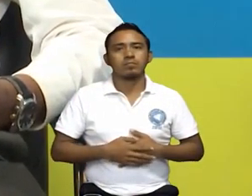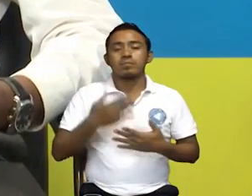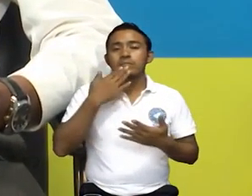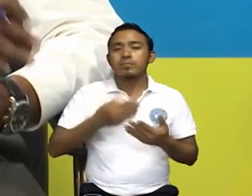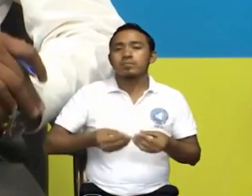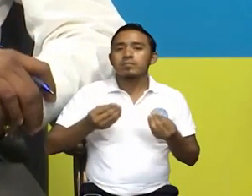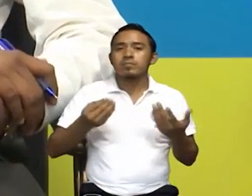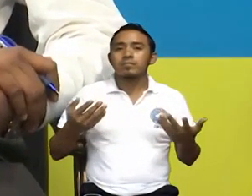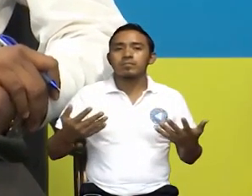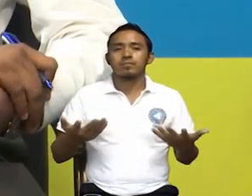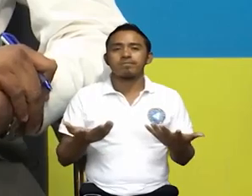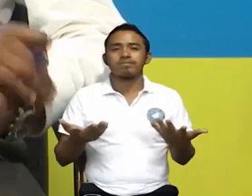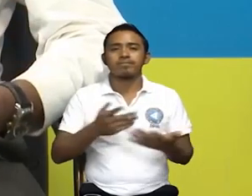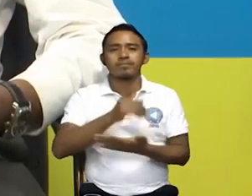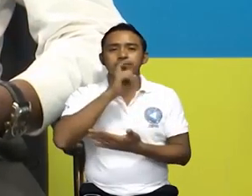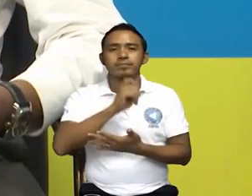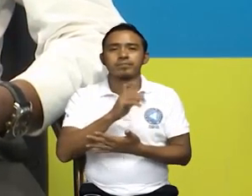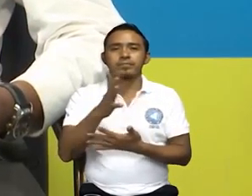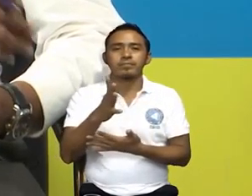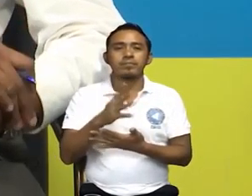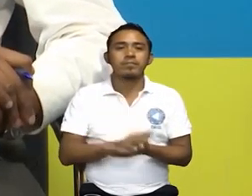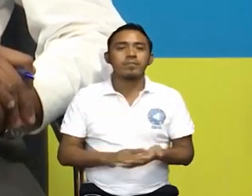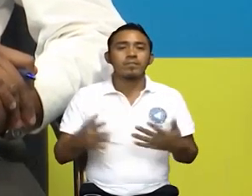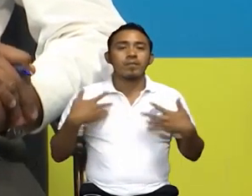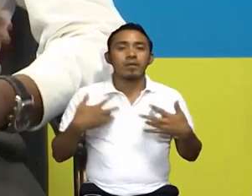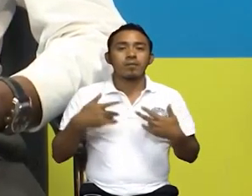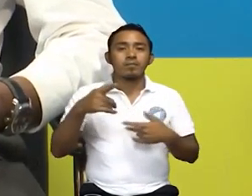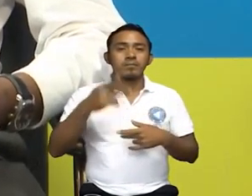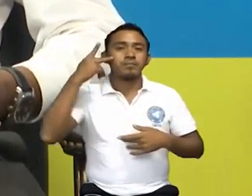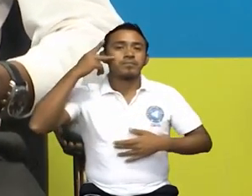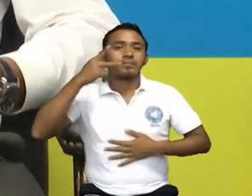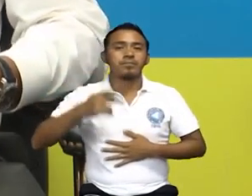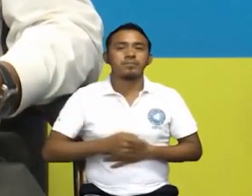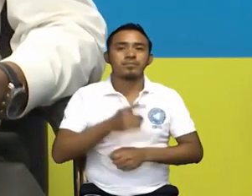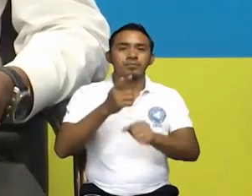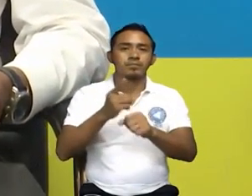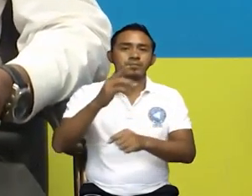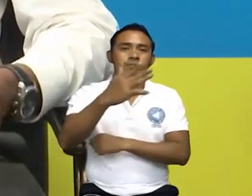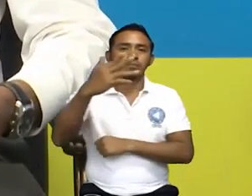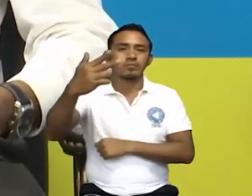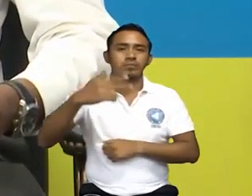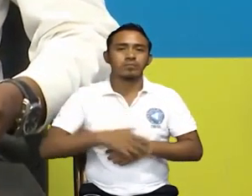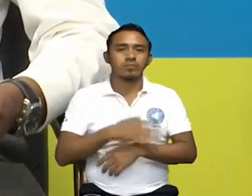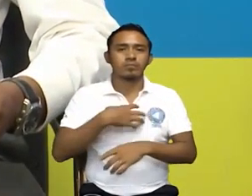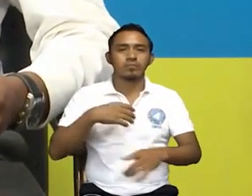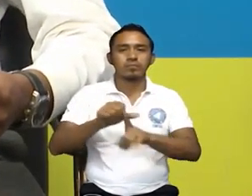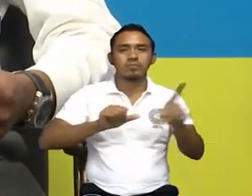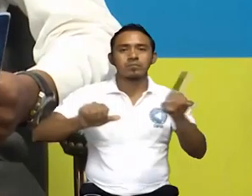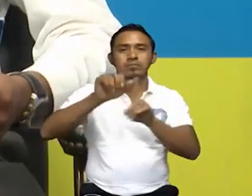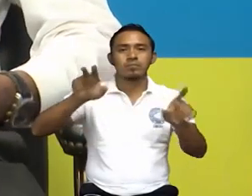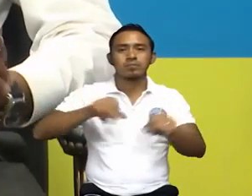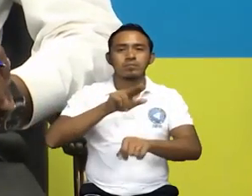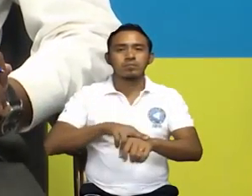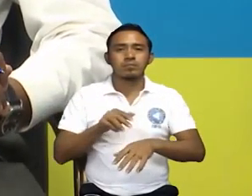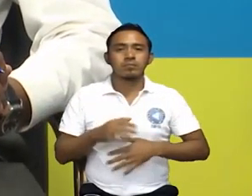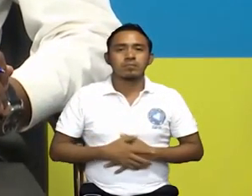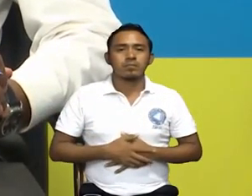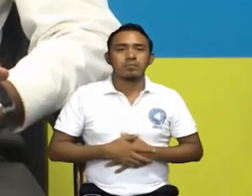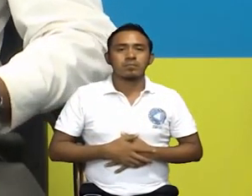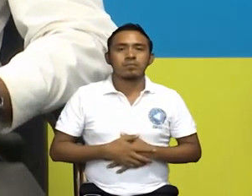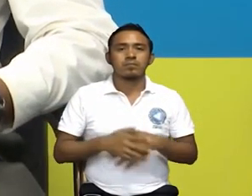Mucho gusto, amigos televidentes. Es un placer que usted a esta hora esté en sintonía del canal 98, el canal parlamentario, el canal de la